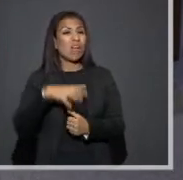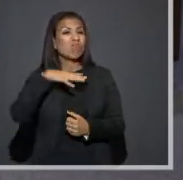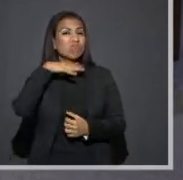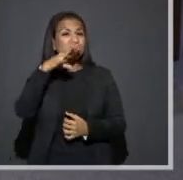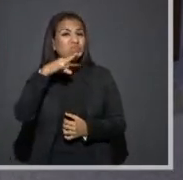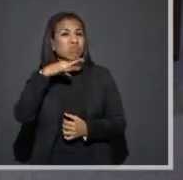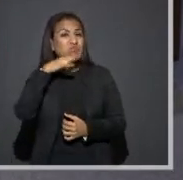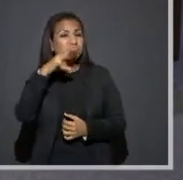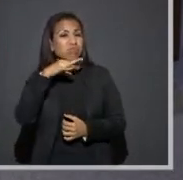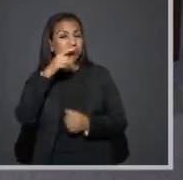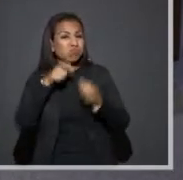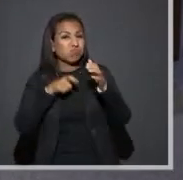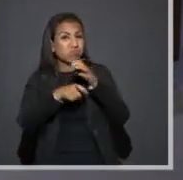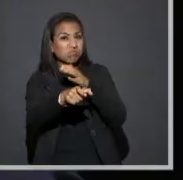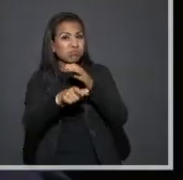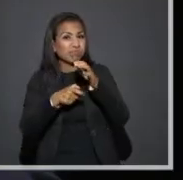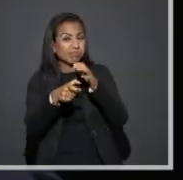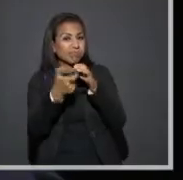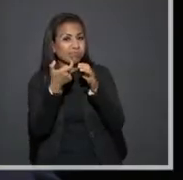corrupción.